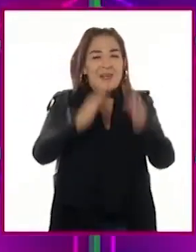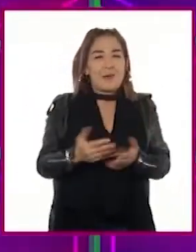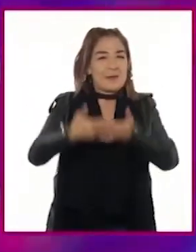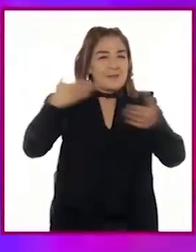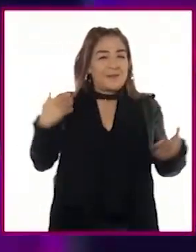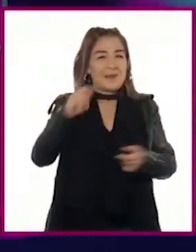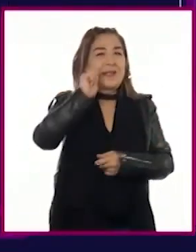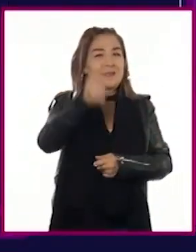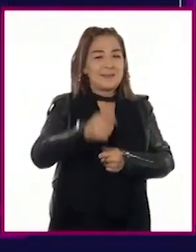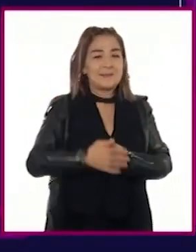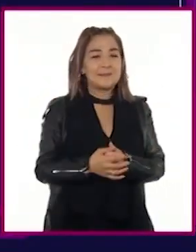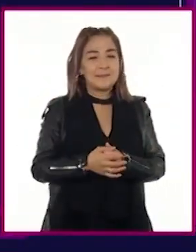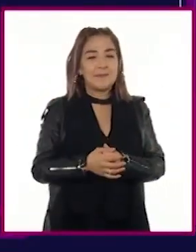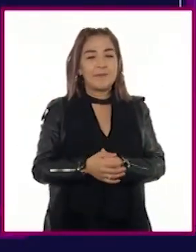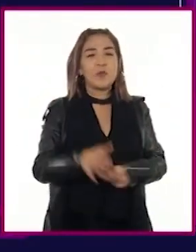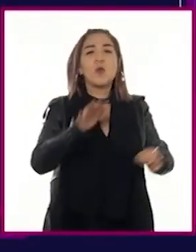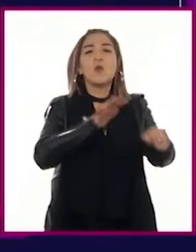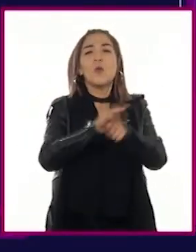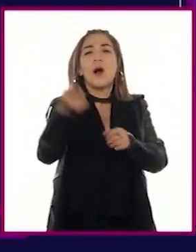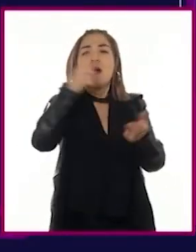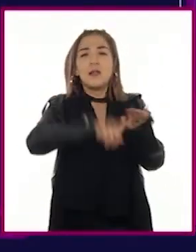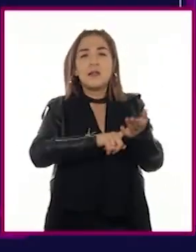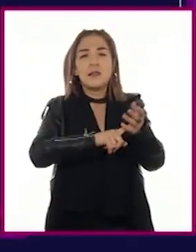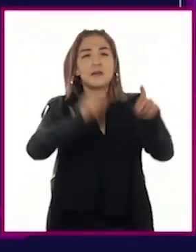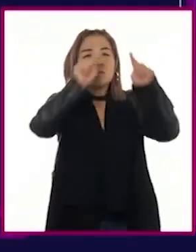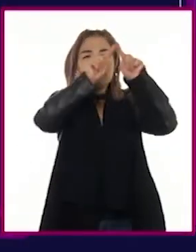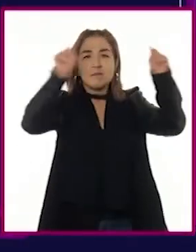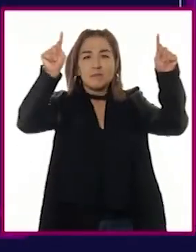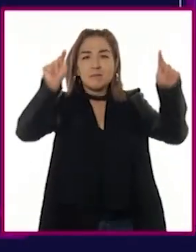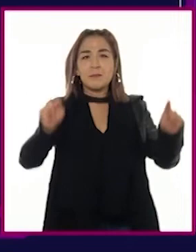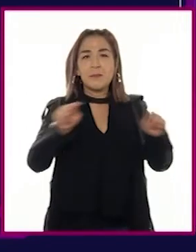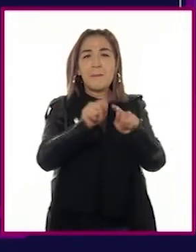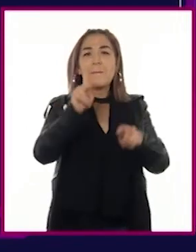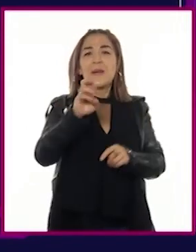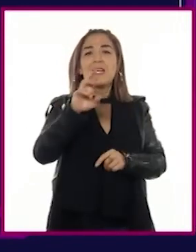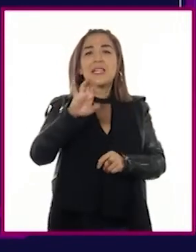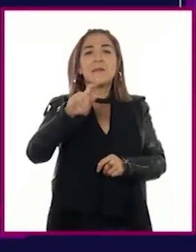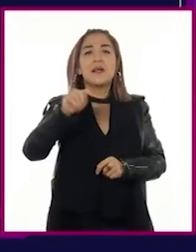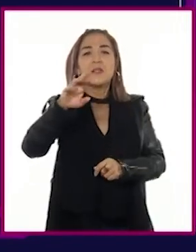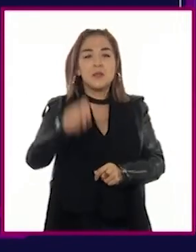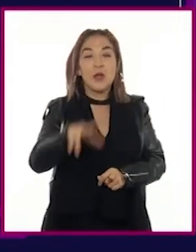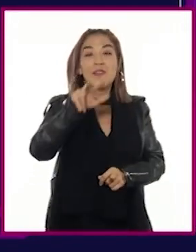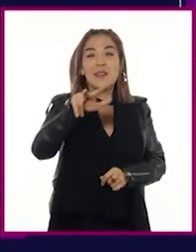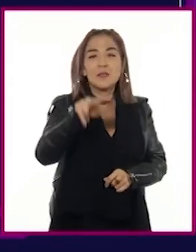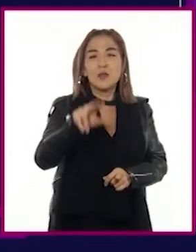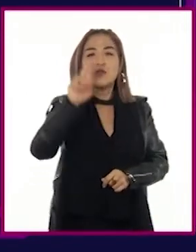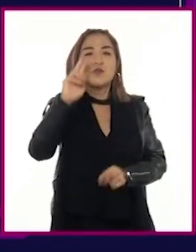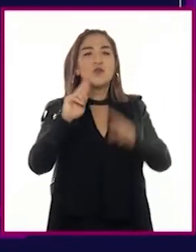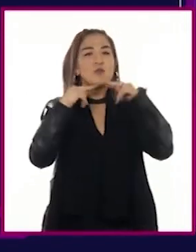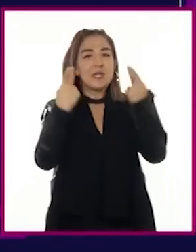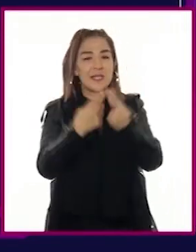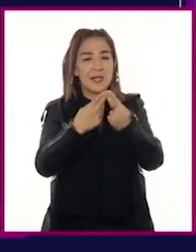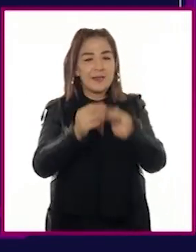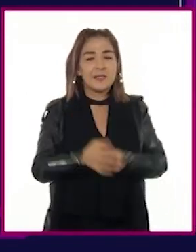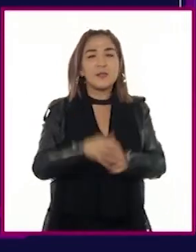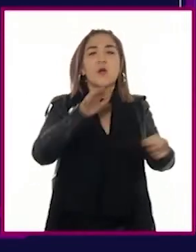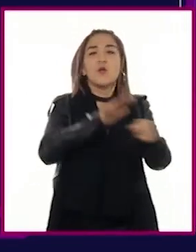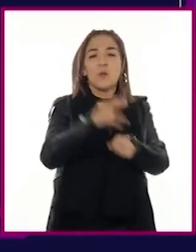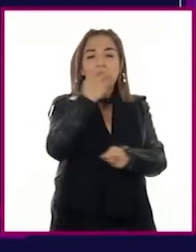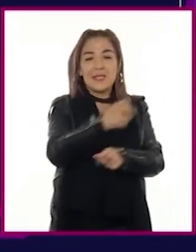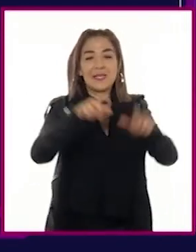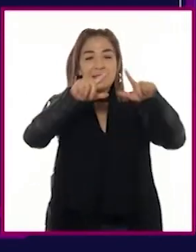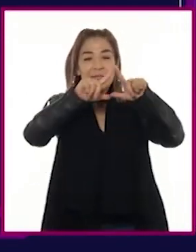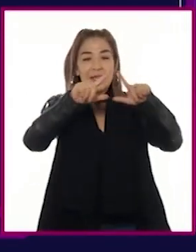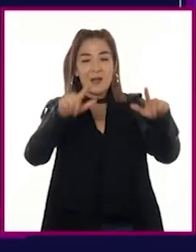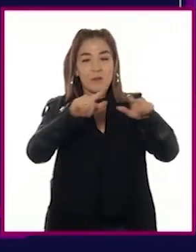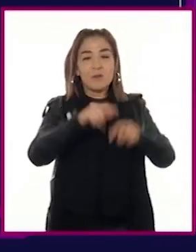tiene: ¿cuál es el perímetro del rectángulo? 18 unidades. ¿De qué tipo es el triángulo? Es un triángulo